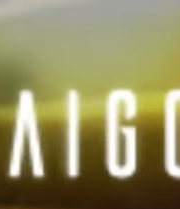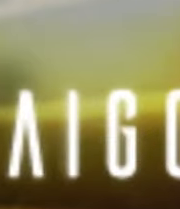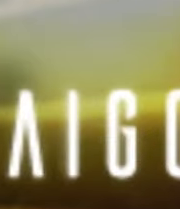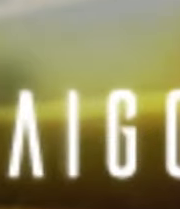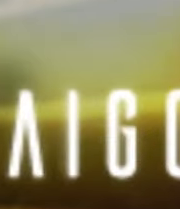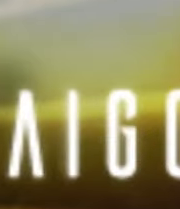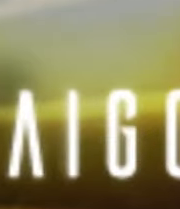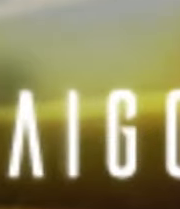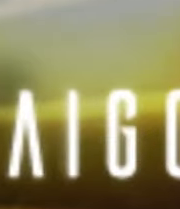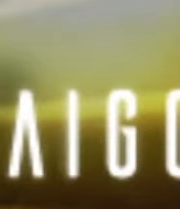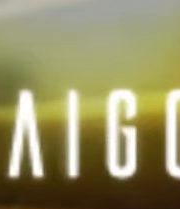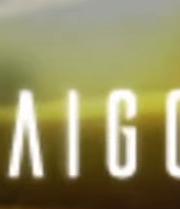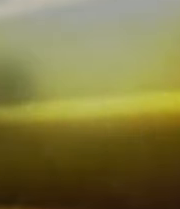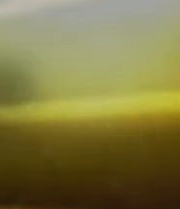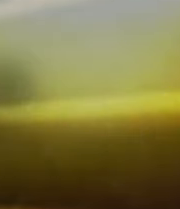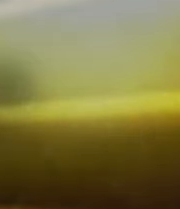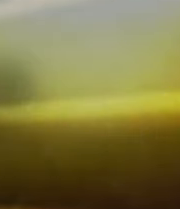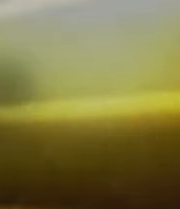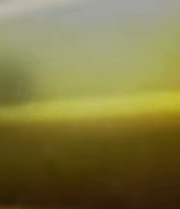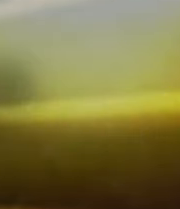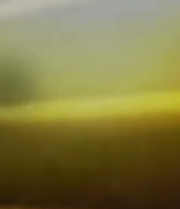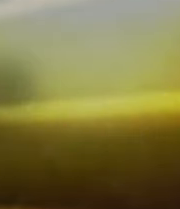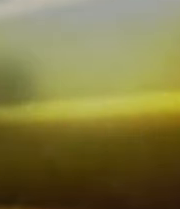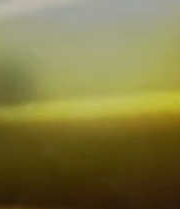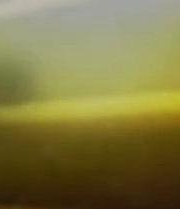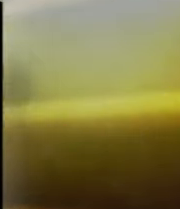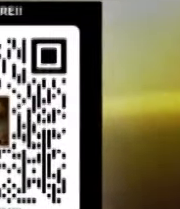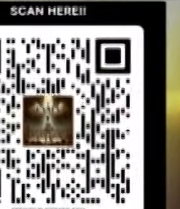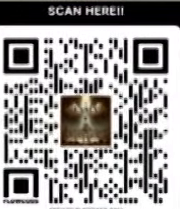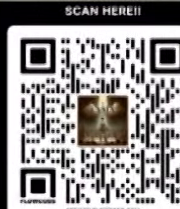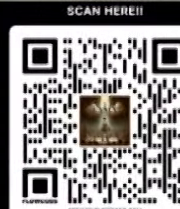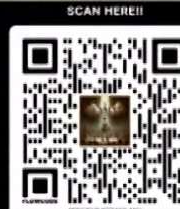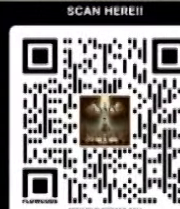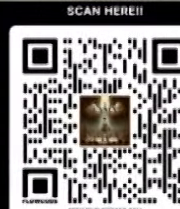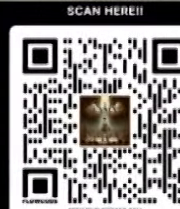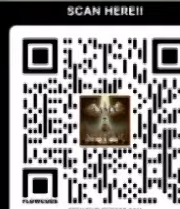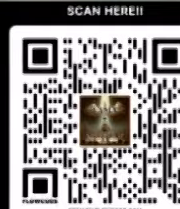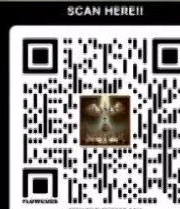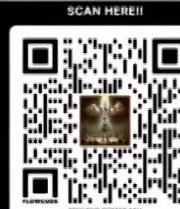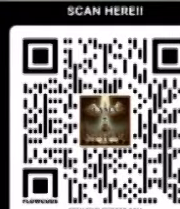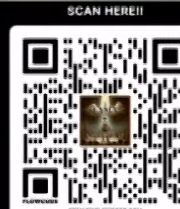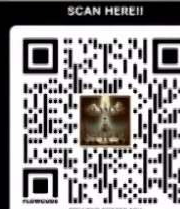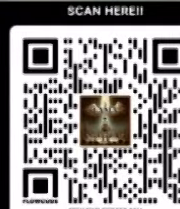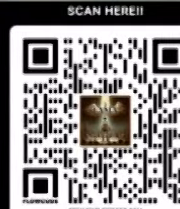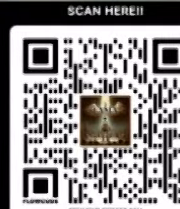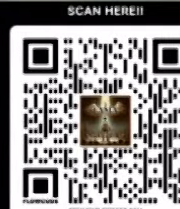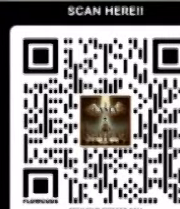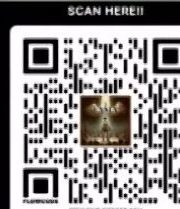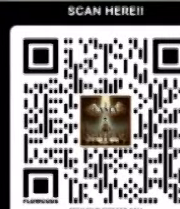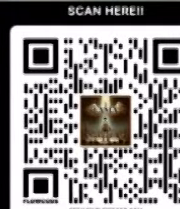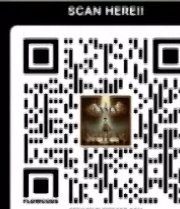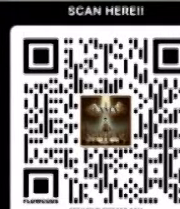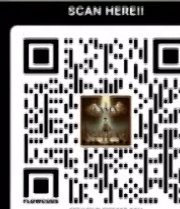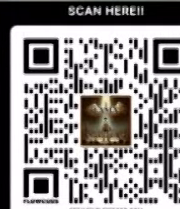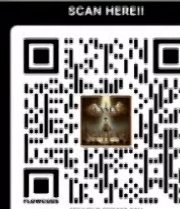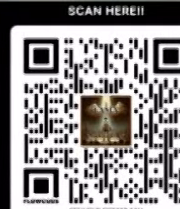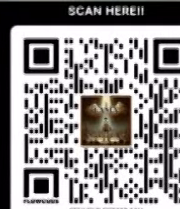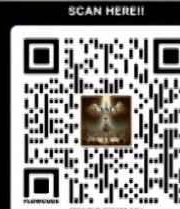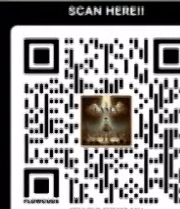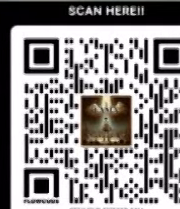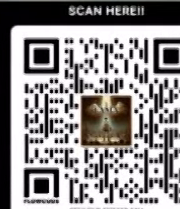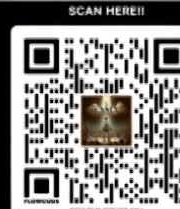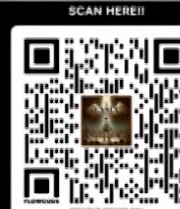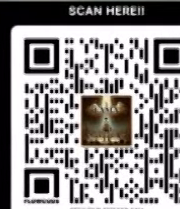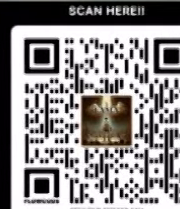Eh ya ha externado incluso su molestia por esta circunstancia y me me parece Me parece que ya no será